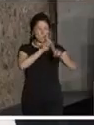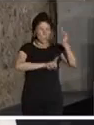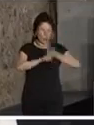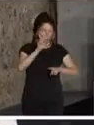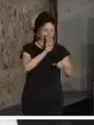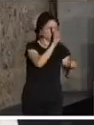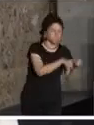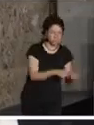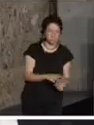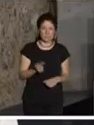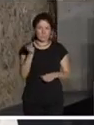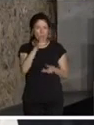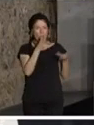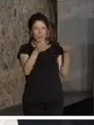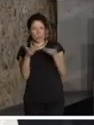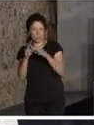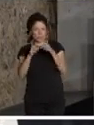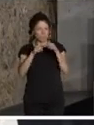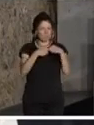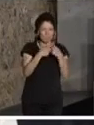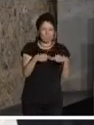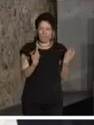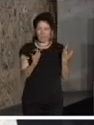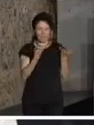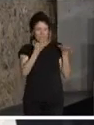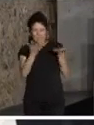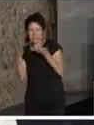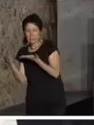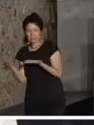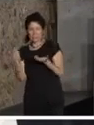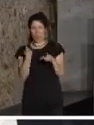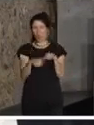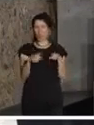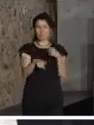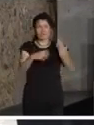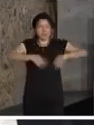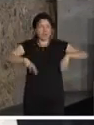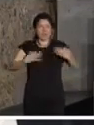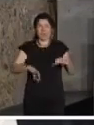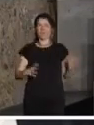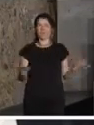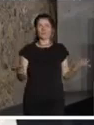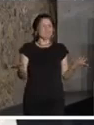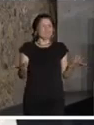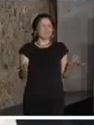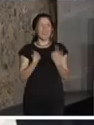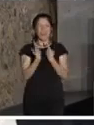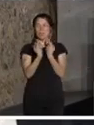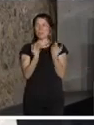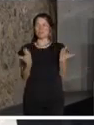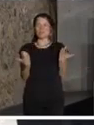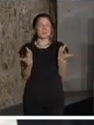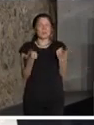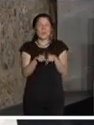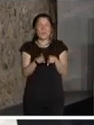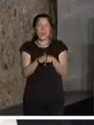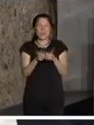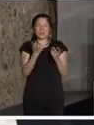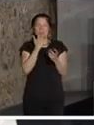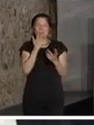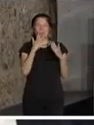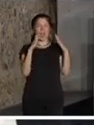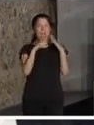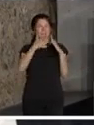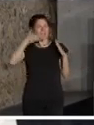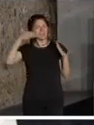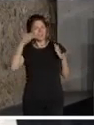han estado ayudando a las familias en cosas tan cotidianas tan necesarias como tener